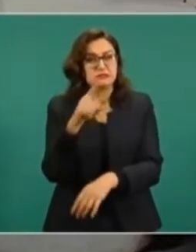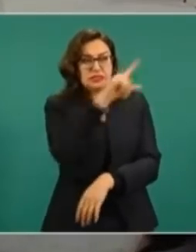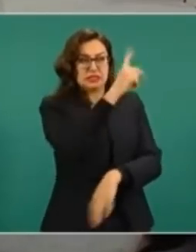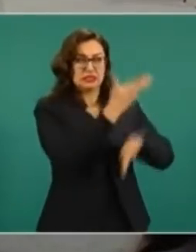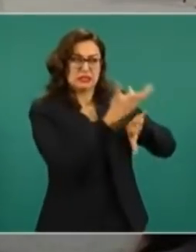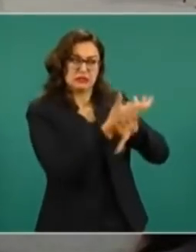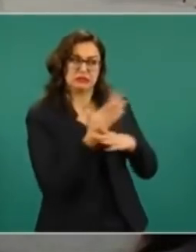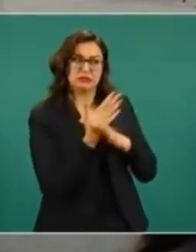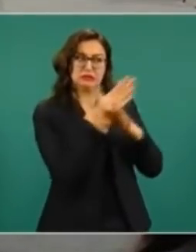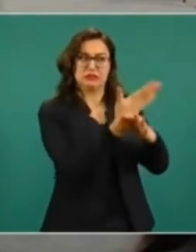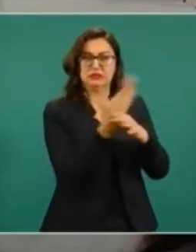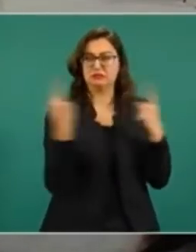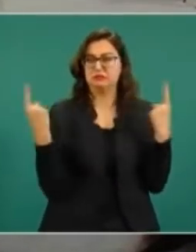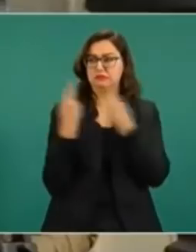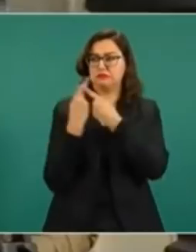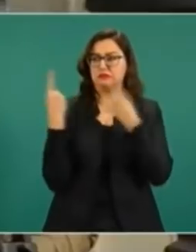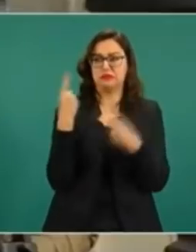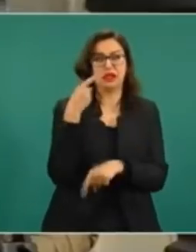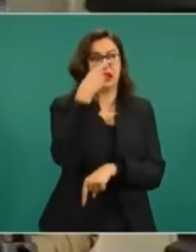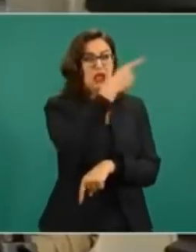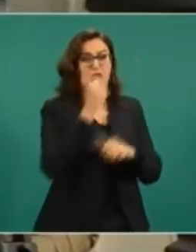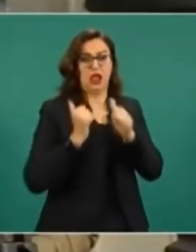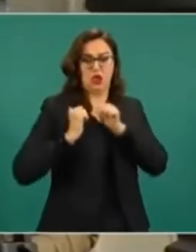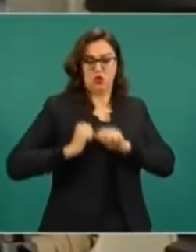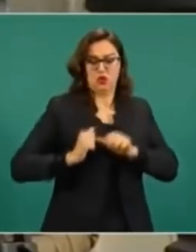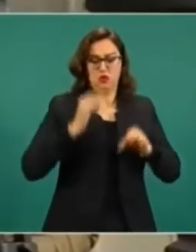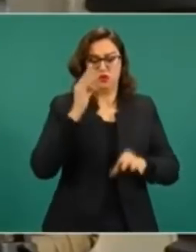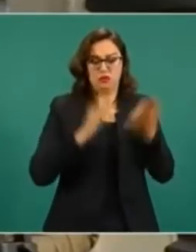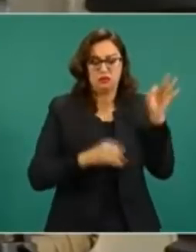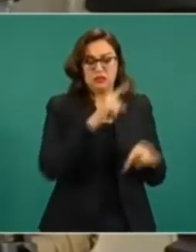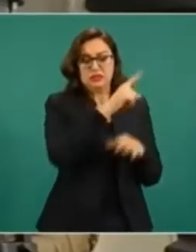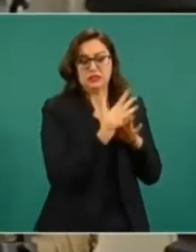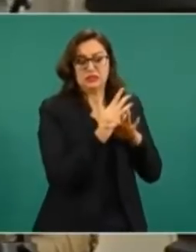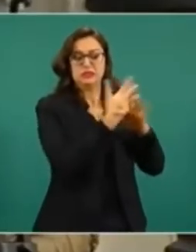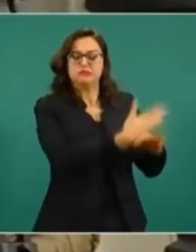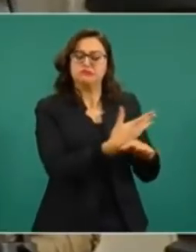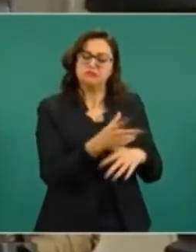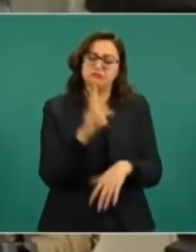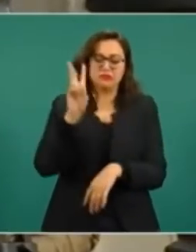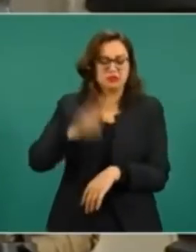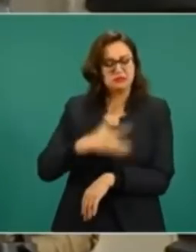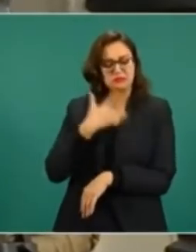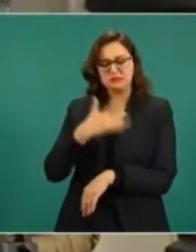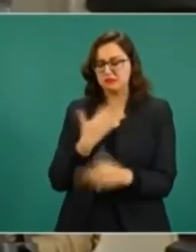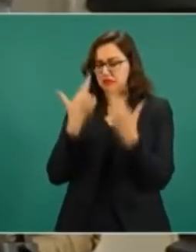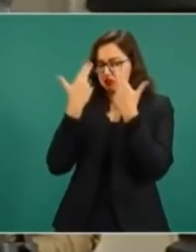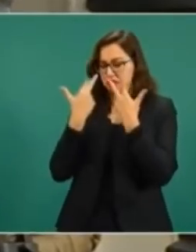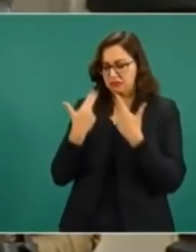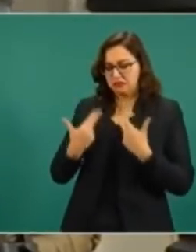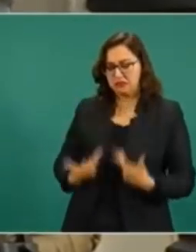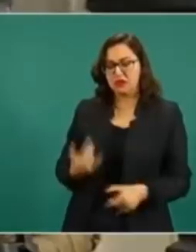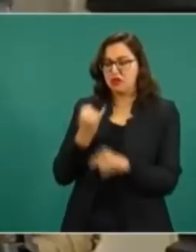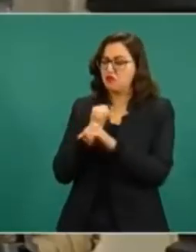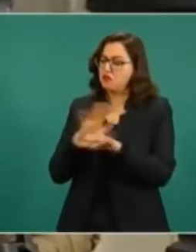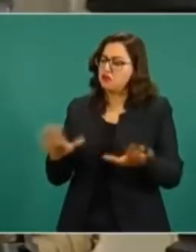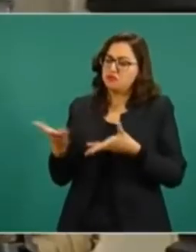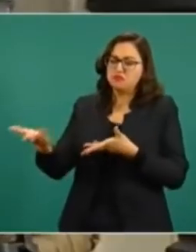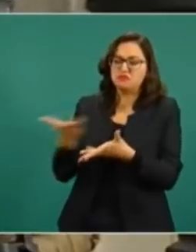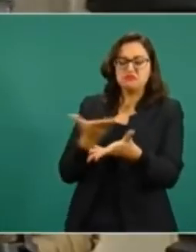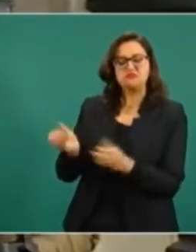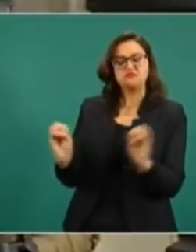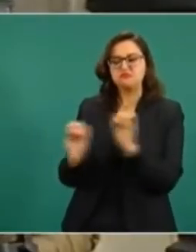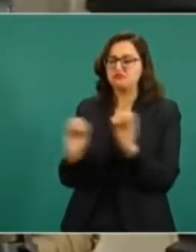Justicia insistir en este tema, dice que está decepcionado y que analiza pues ya no compartir esta información. La pregunta